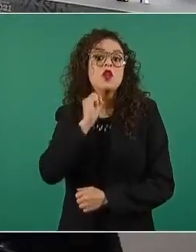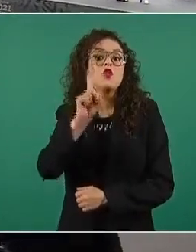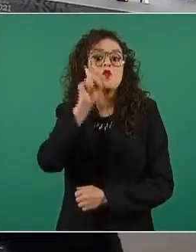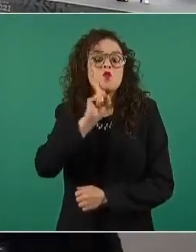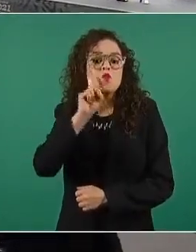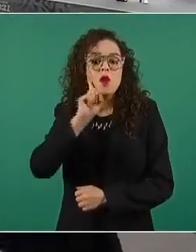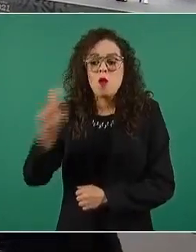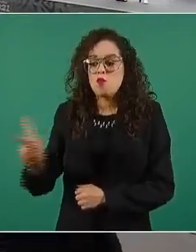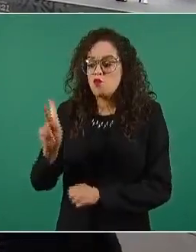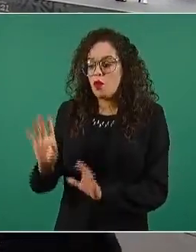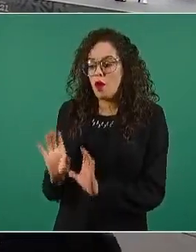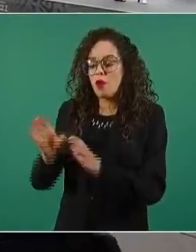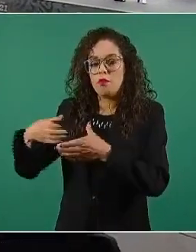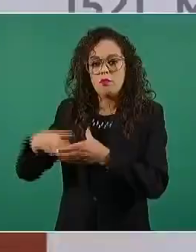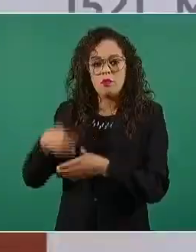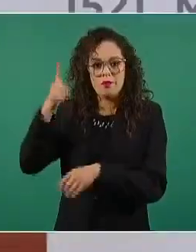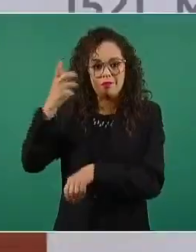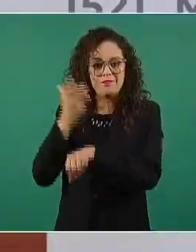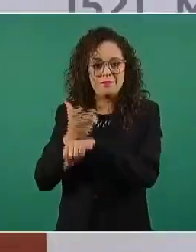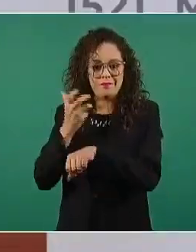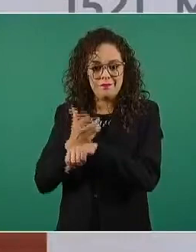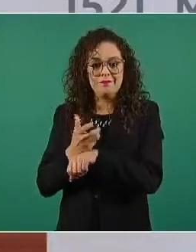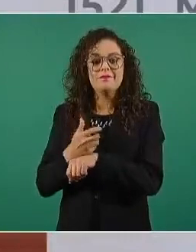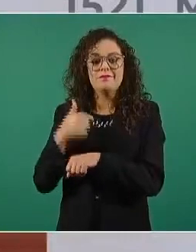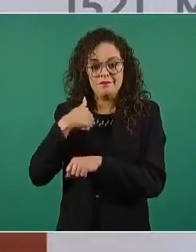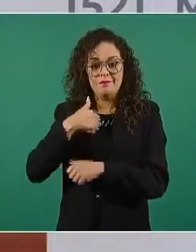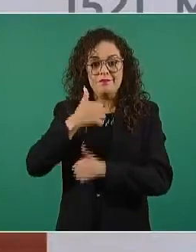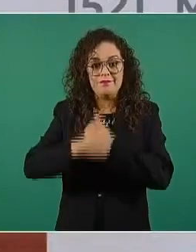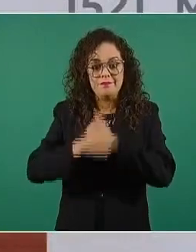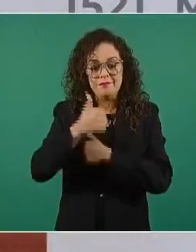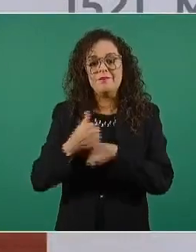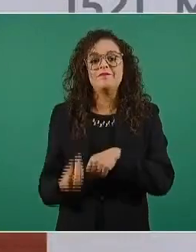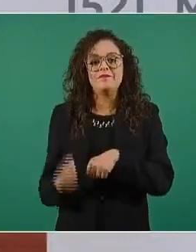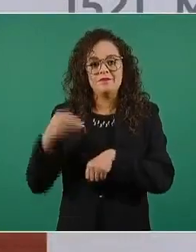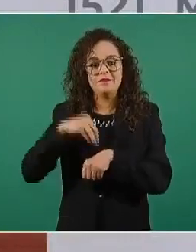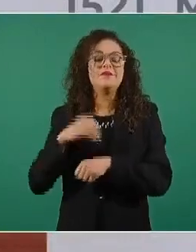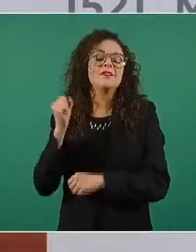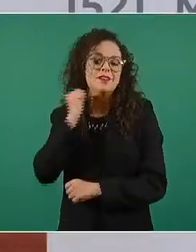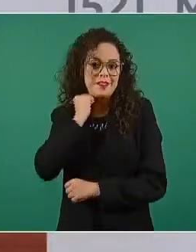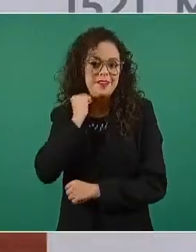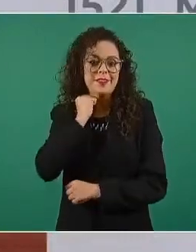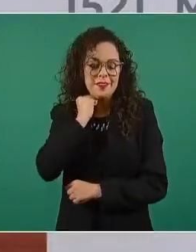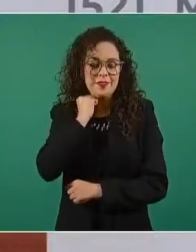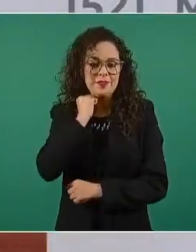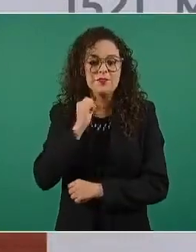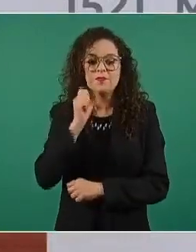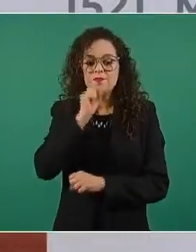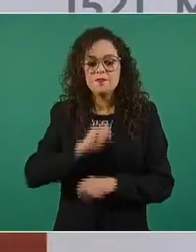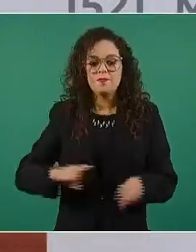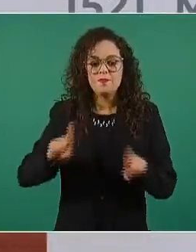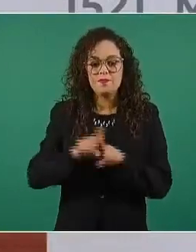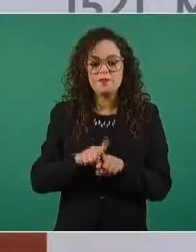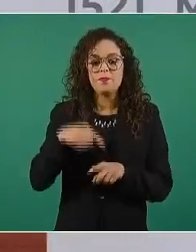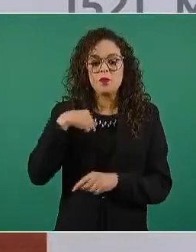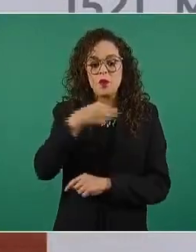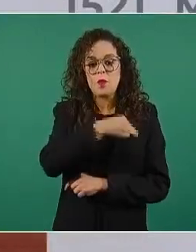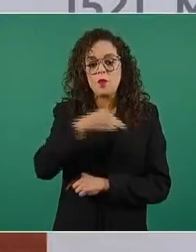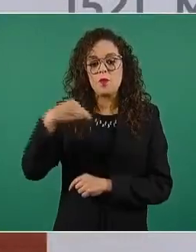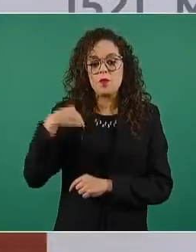estadounidenses a ser electa al Senado. También soy miembro de la nación